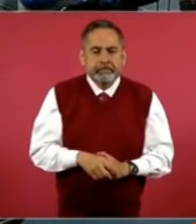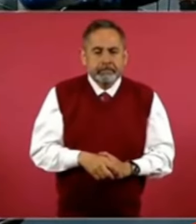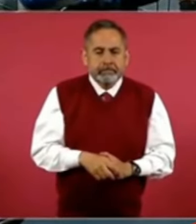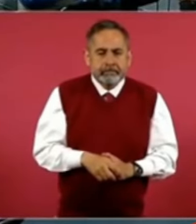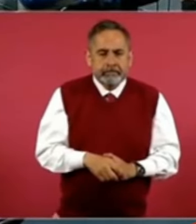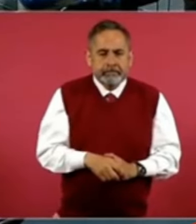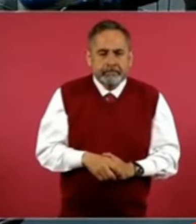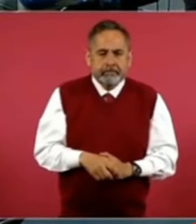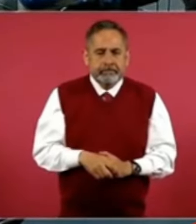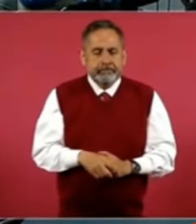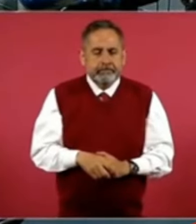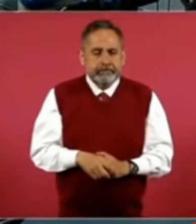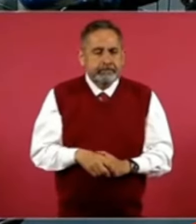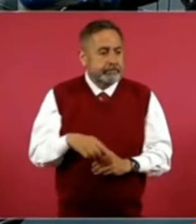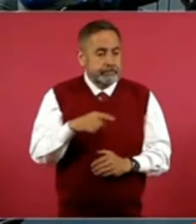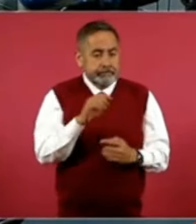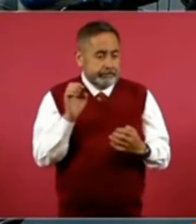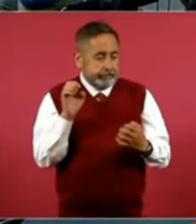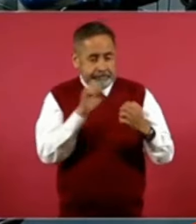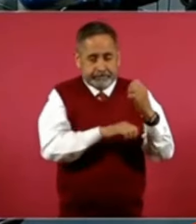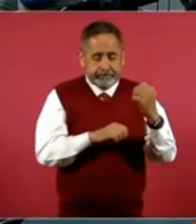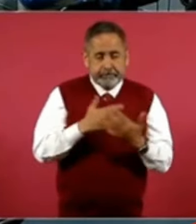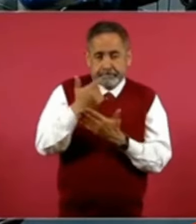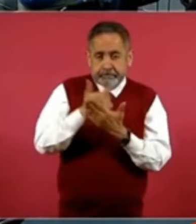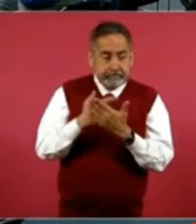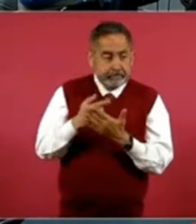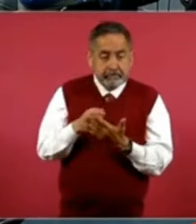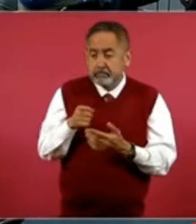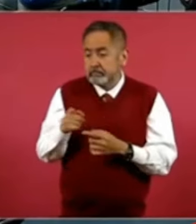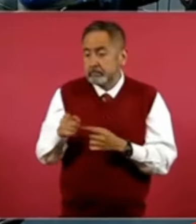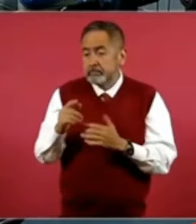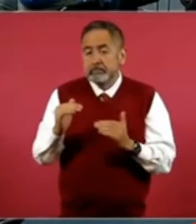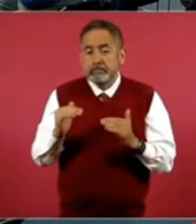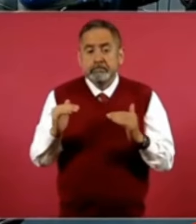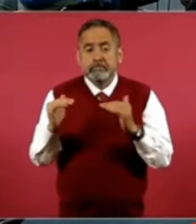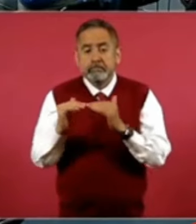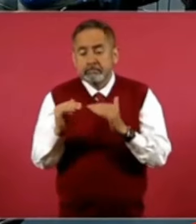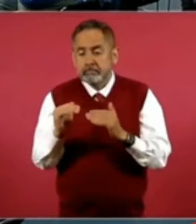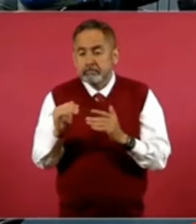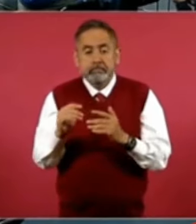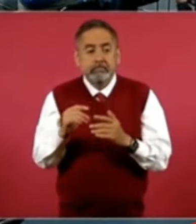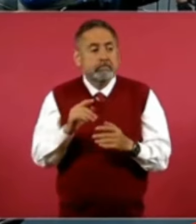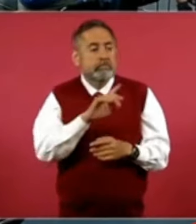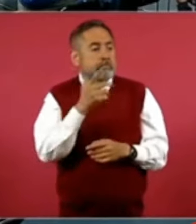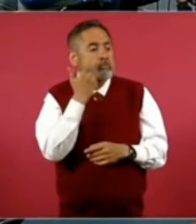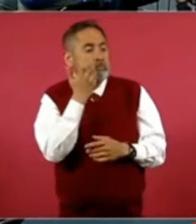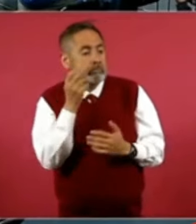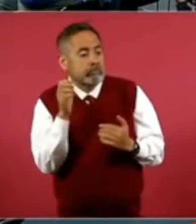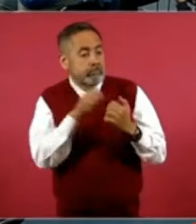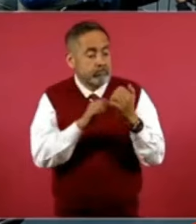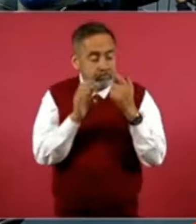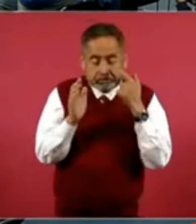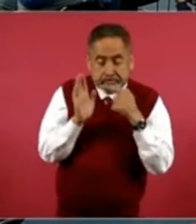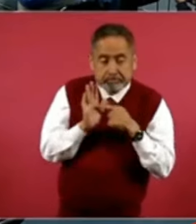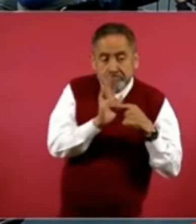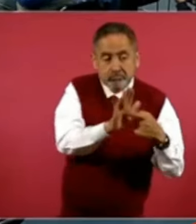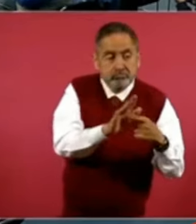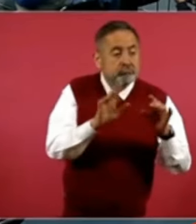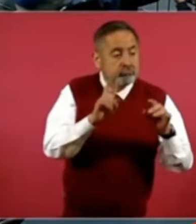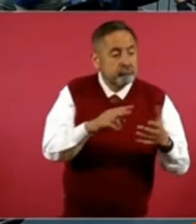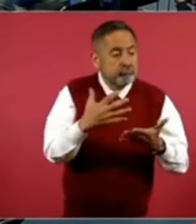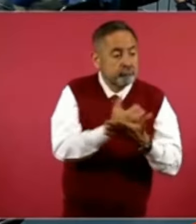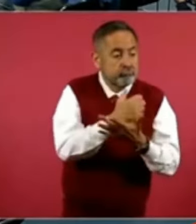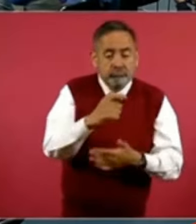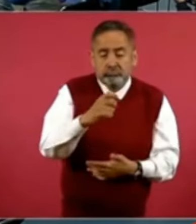y en algunas encuestas hasta le daban el triunfo a la señora Xochitl. ¿Qué